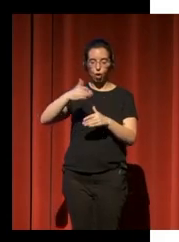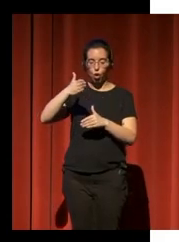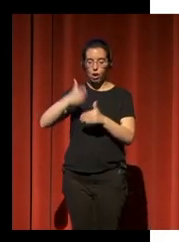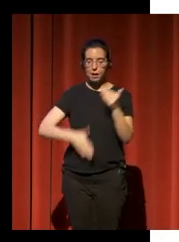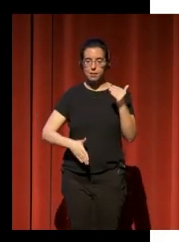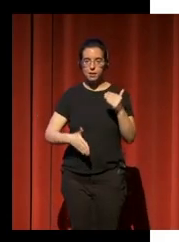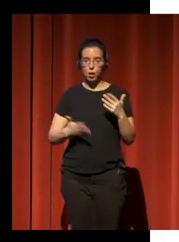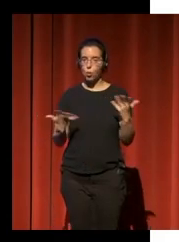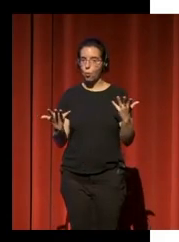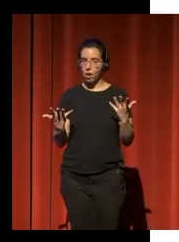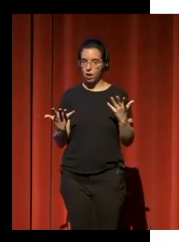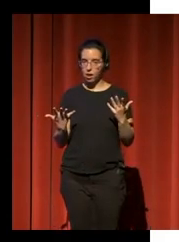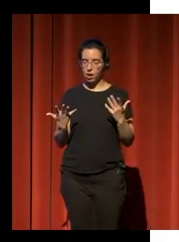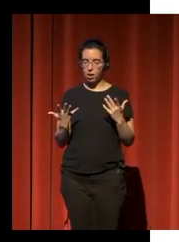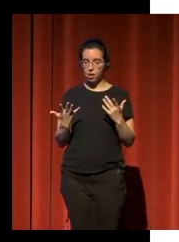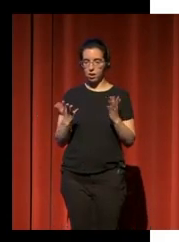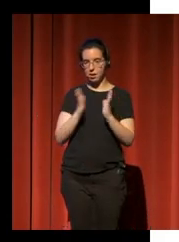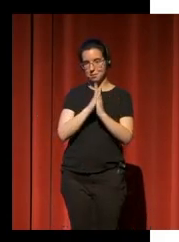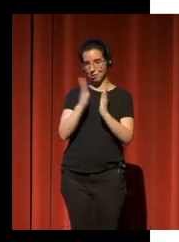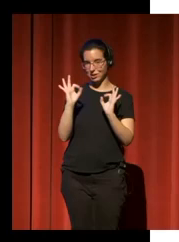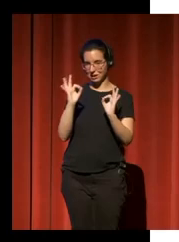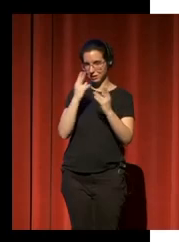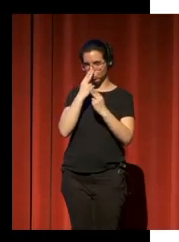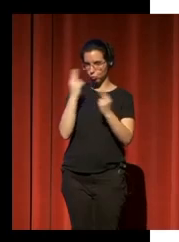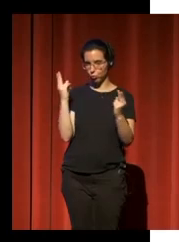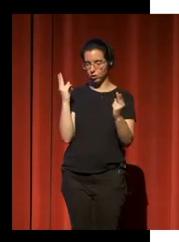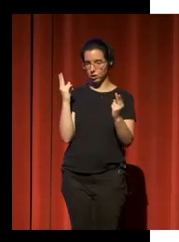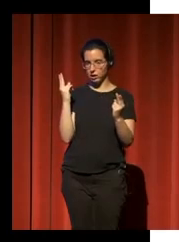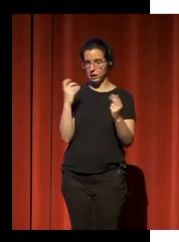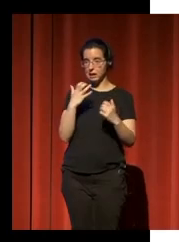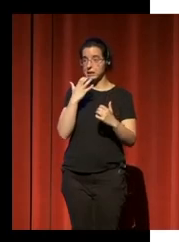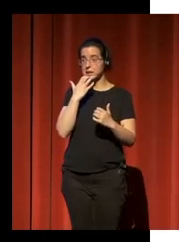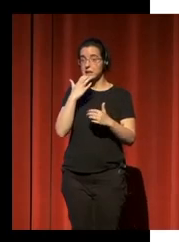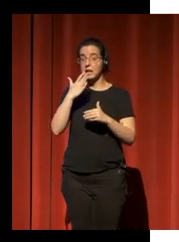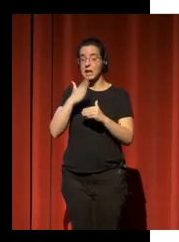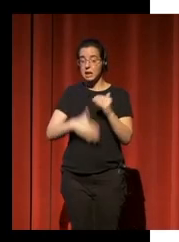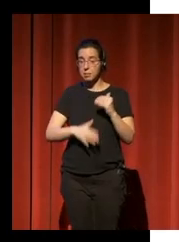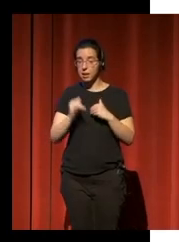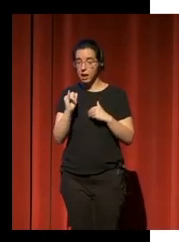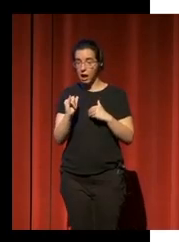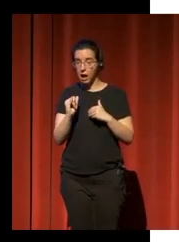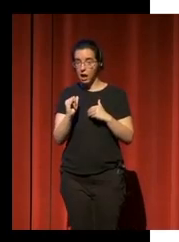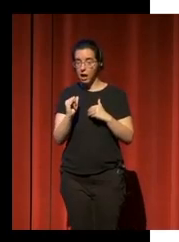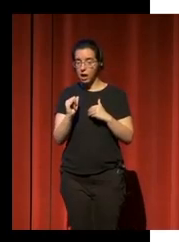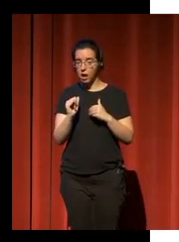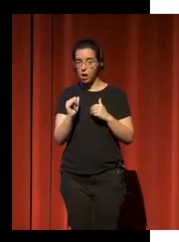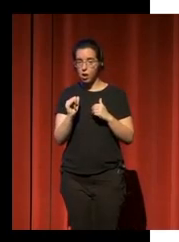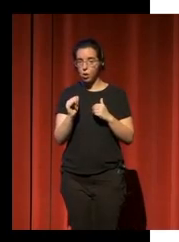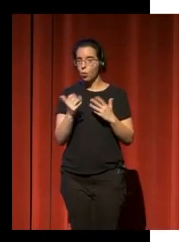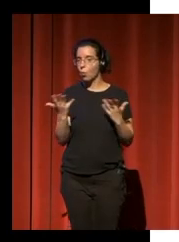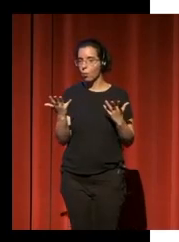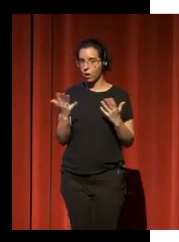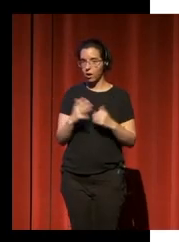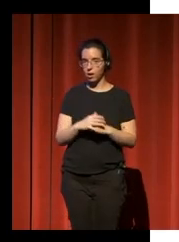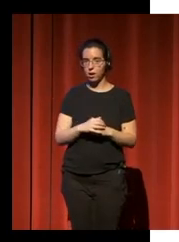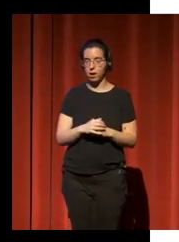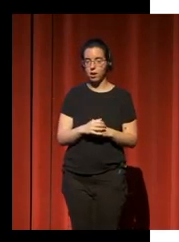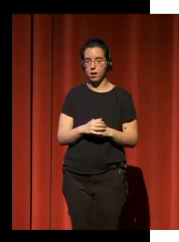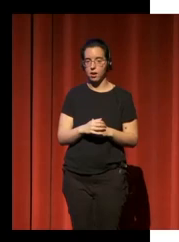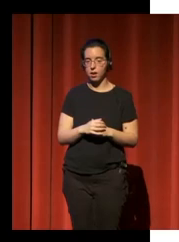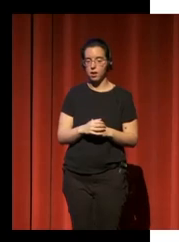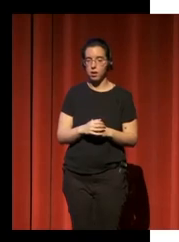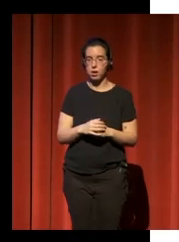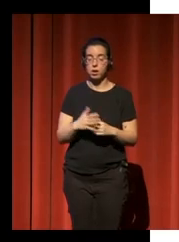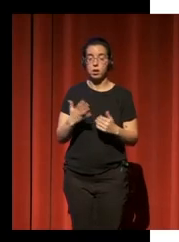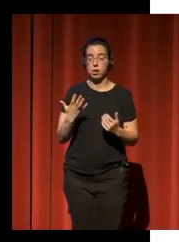biblioteca pública vale si si es que existen eh Como veréis a lo largo del del